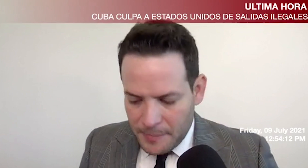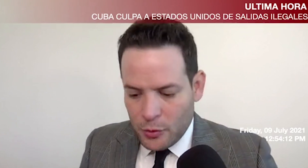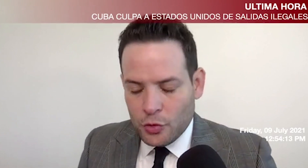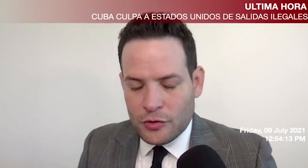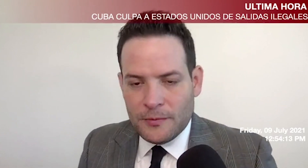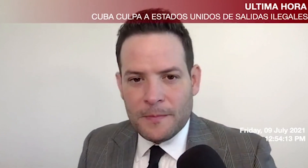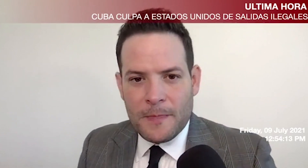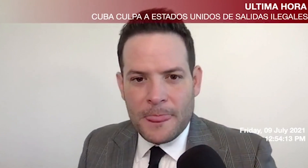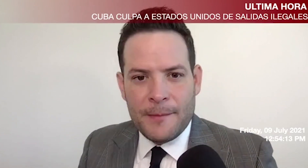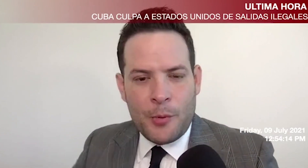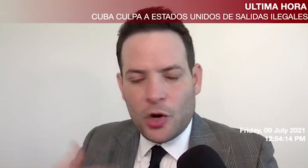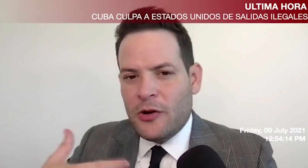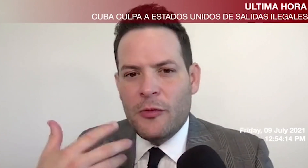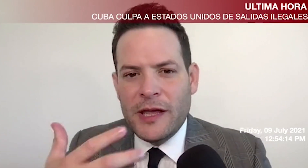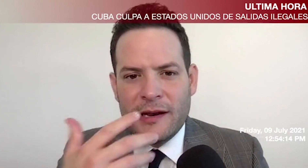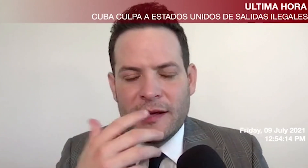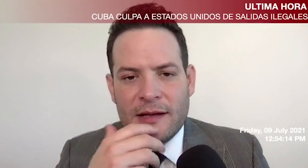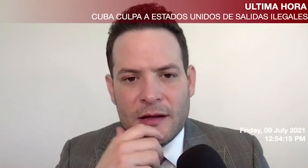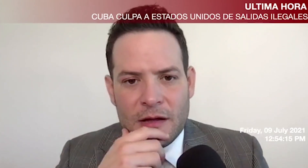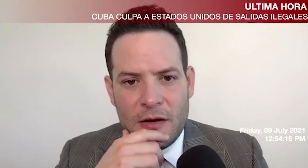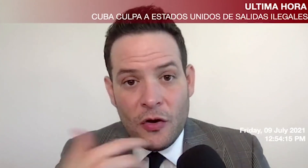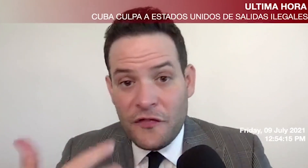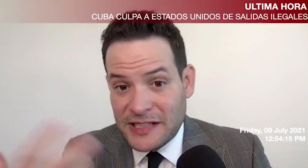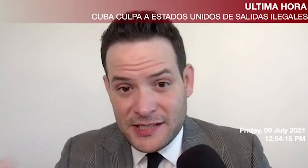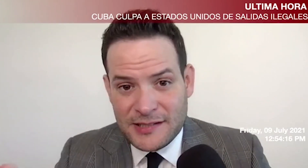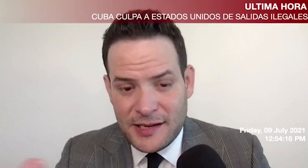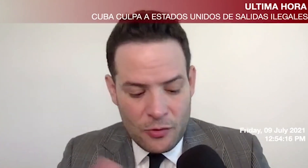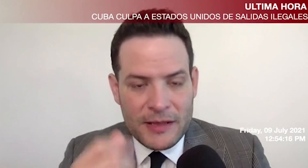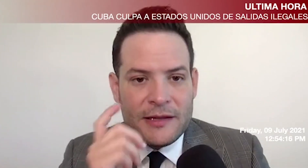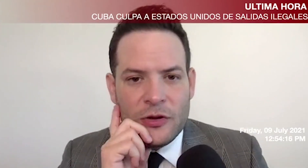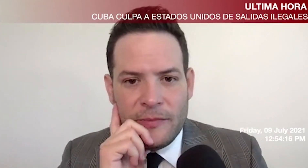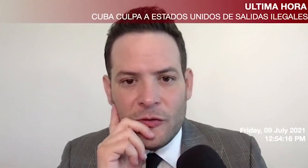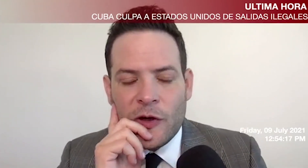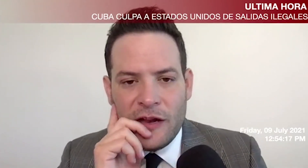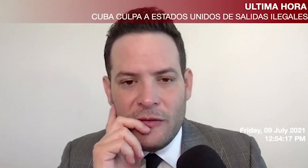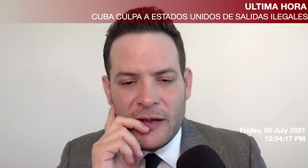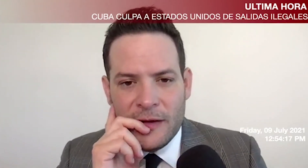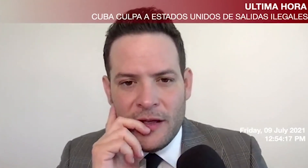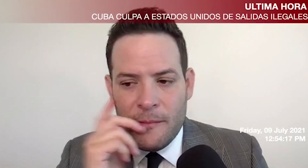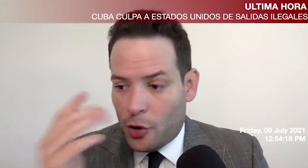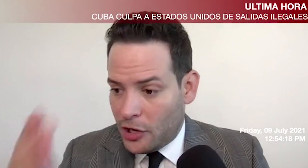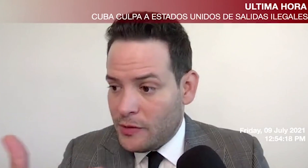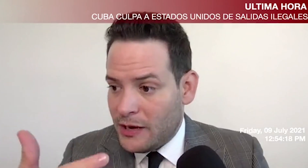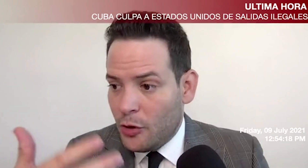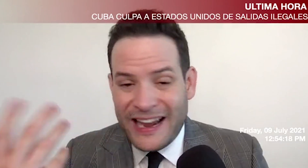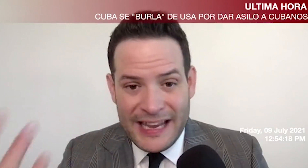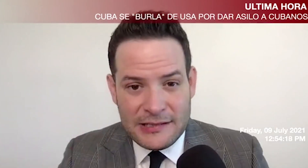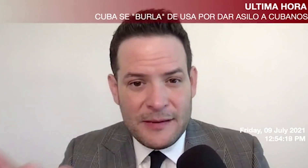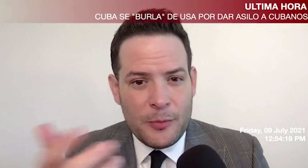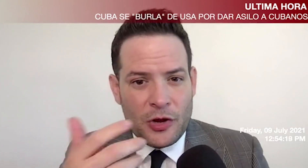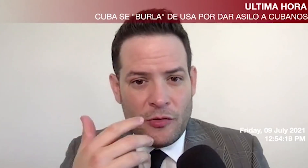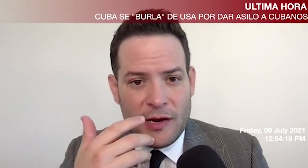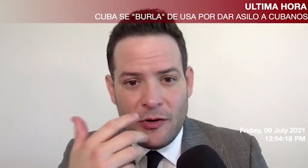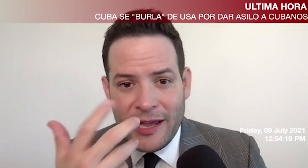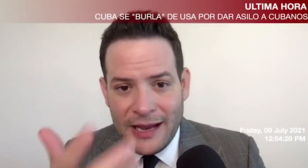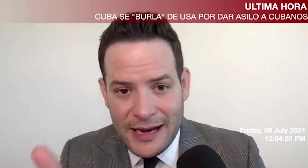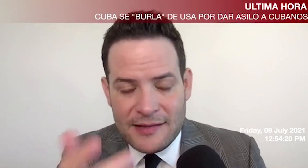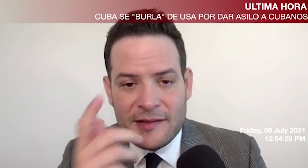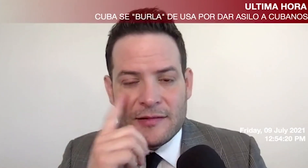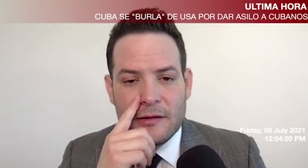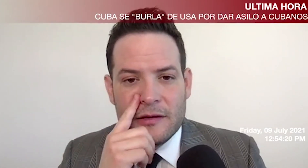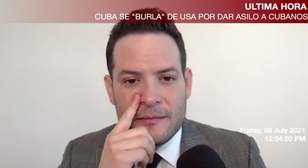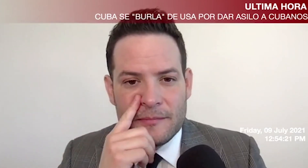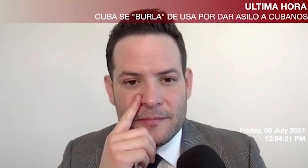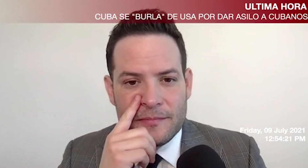yo me pregunto por qué no vienen los franceses argumentando el miedo creíble porque no vienen los daneses porque no vienen los